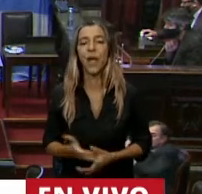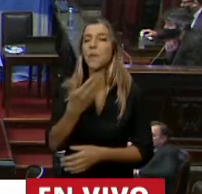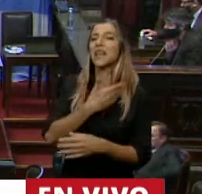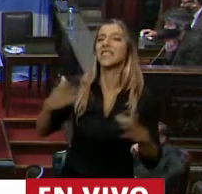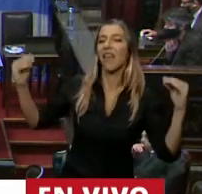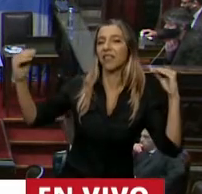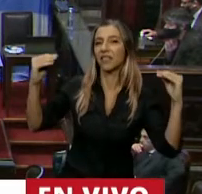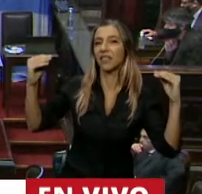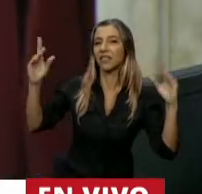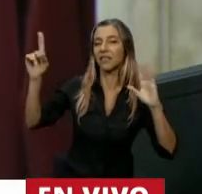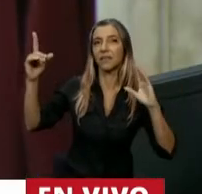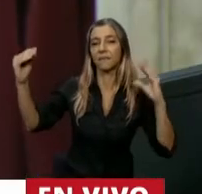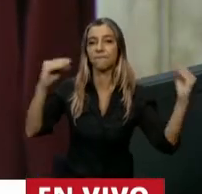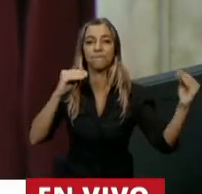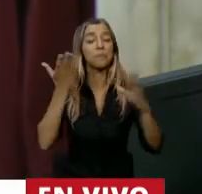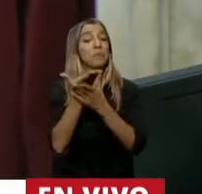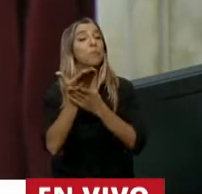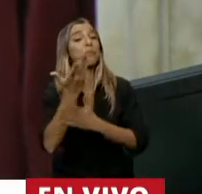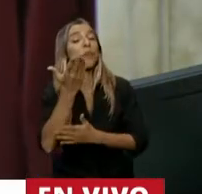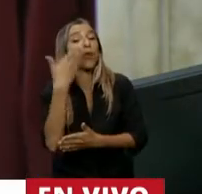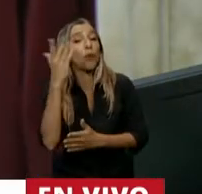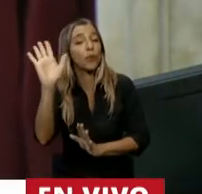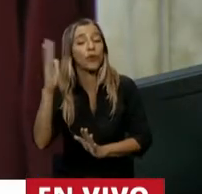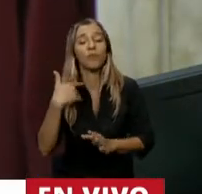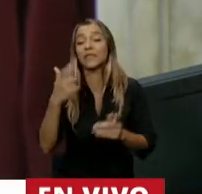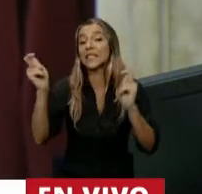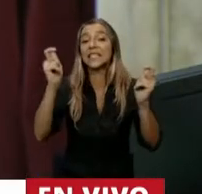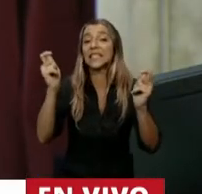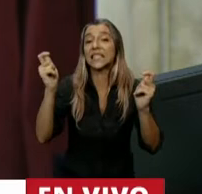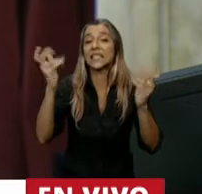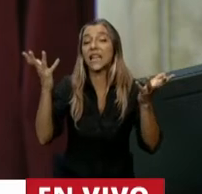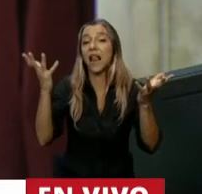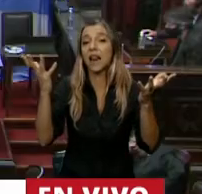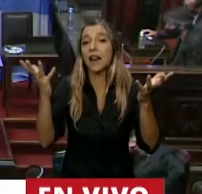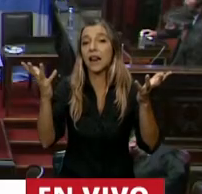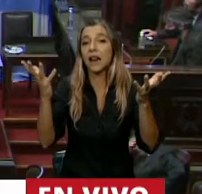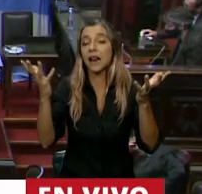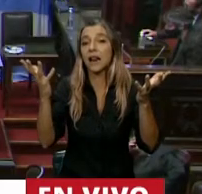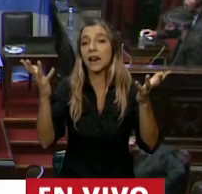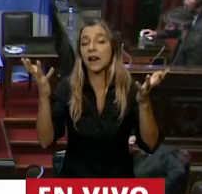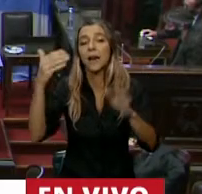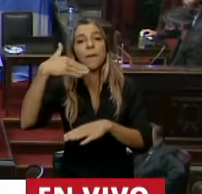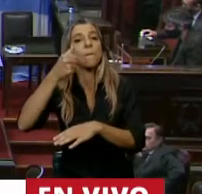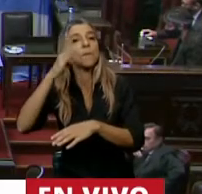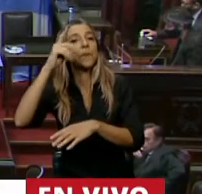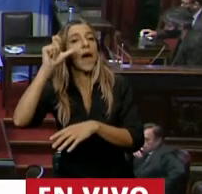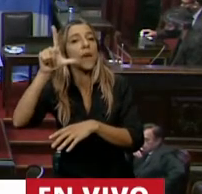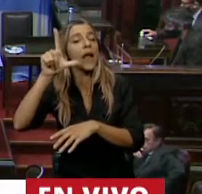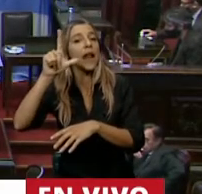Presidente. Presidente, pido la palabra. ¿Quién está pidiendo la palabra? Mabel